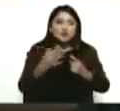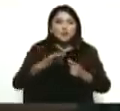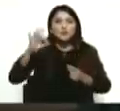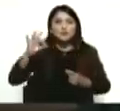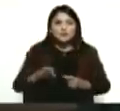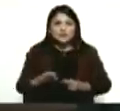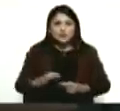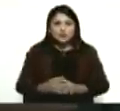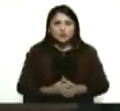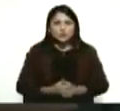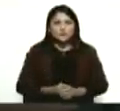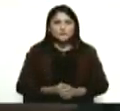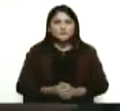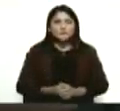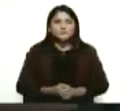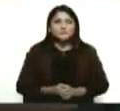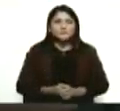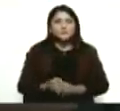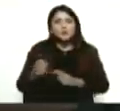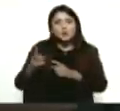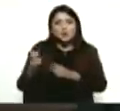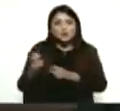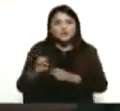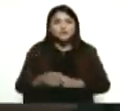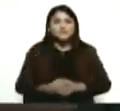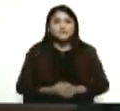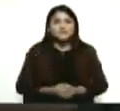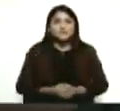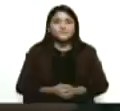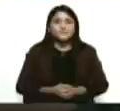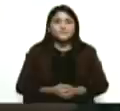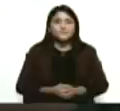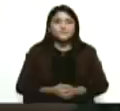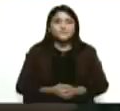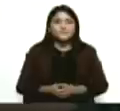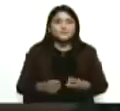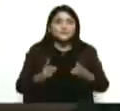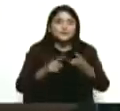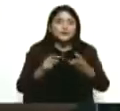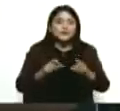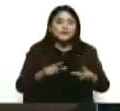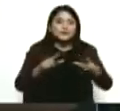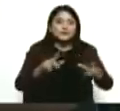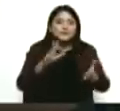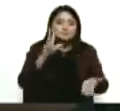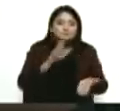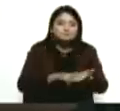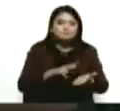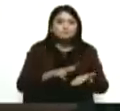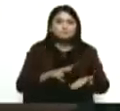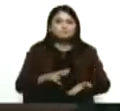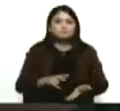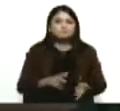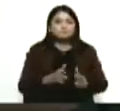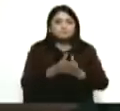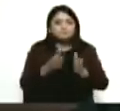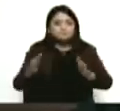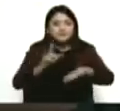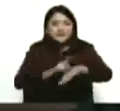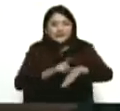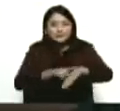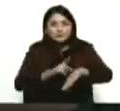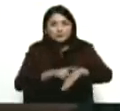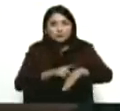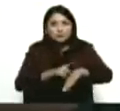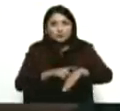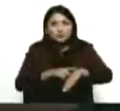al límite máximo de 3%. Otro elemento importante, las licencias. Las licencias para actividades económicas